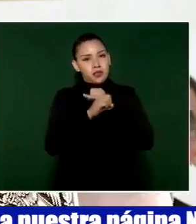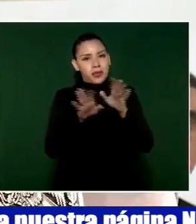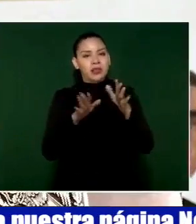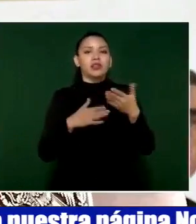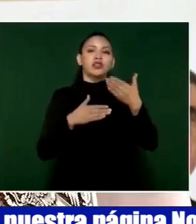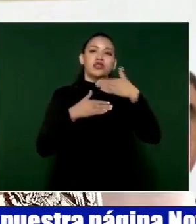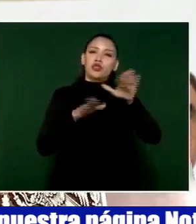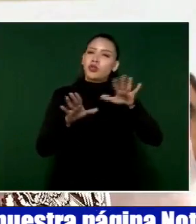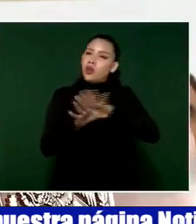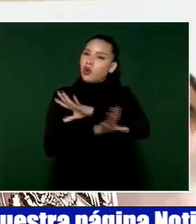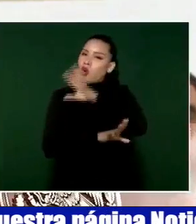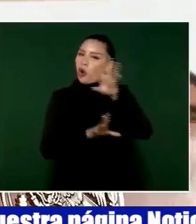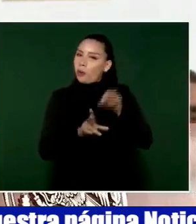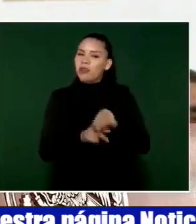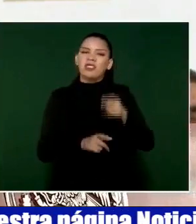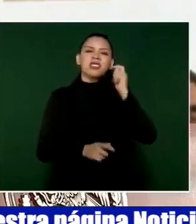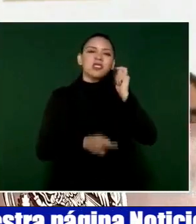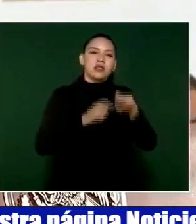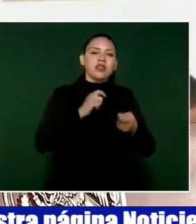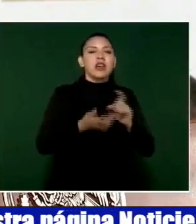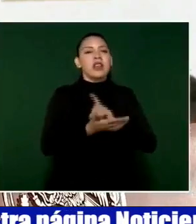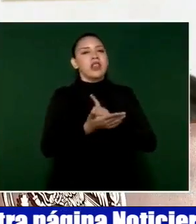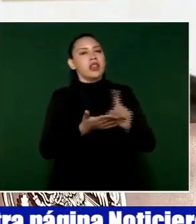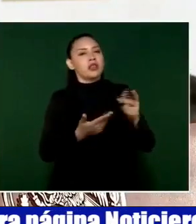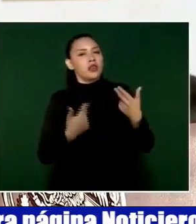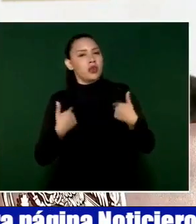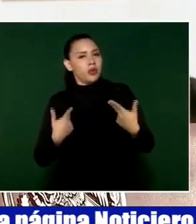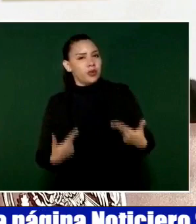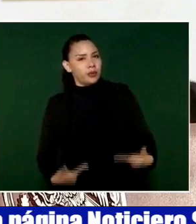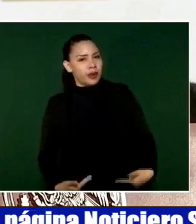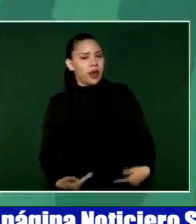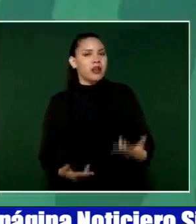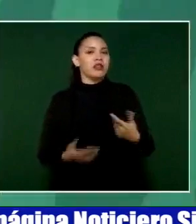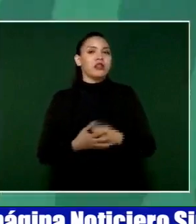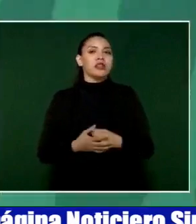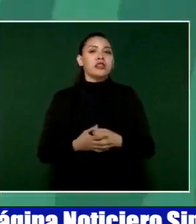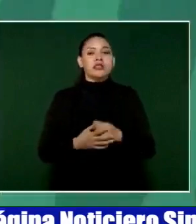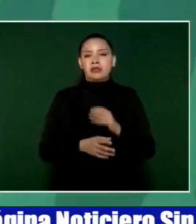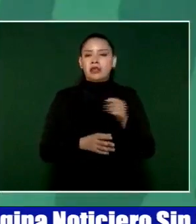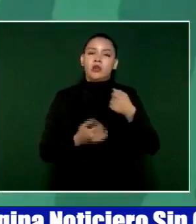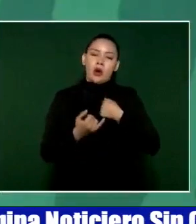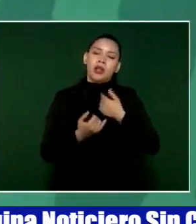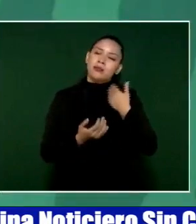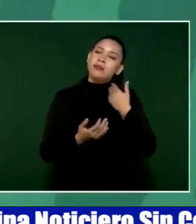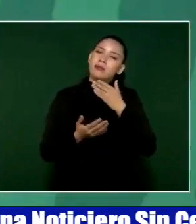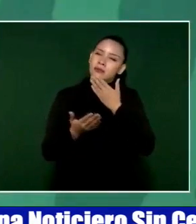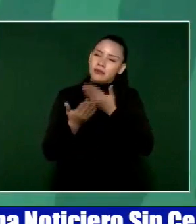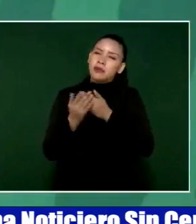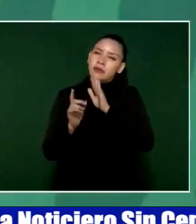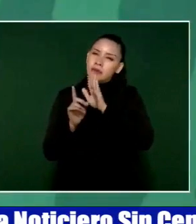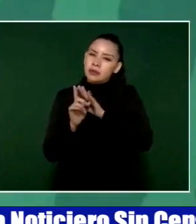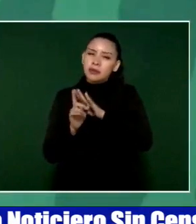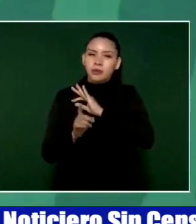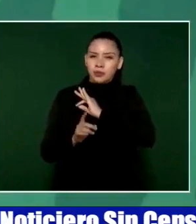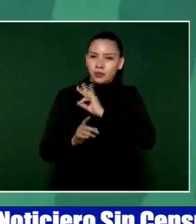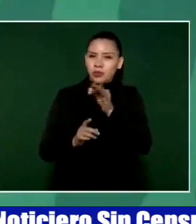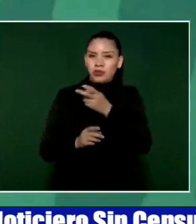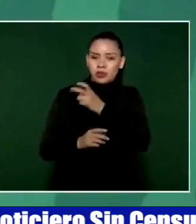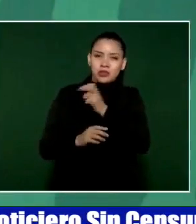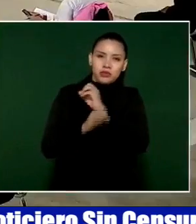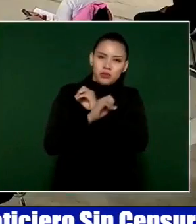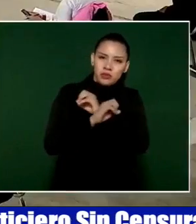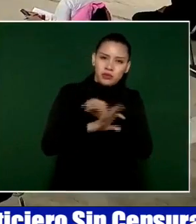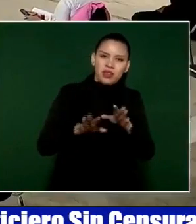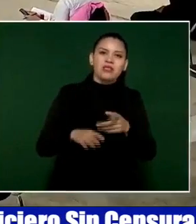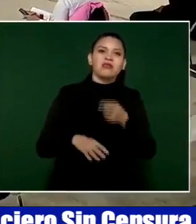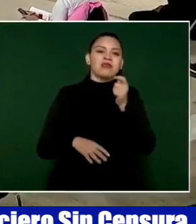respetuoso, agradeciendo de las buenas relaciones que hay entre ambos gobiernos. Dijo que hablaron de un intercambio económico y comercial, de cómo México